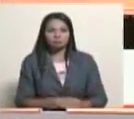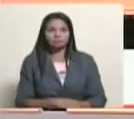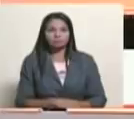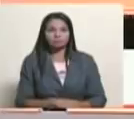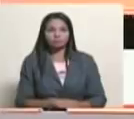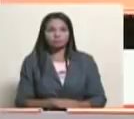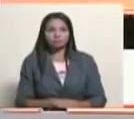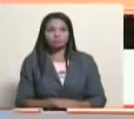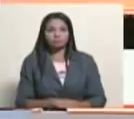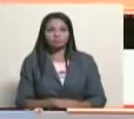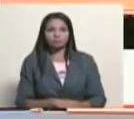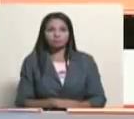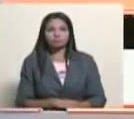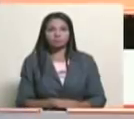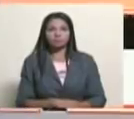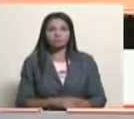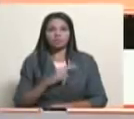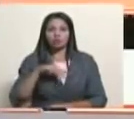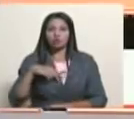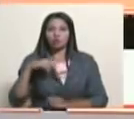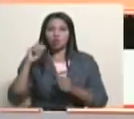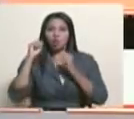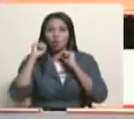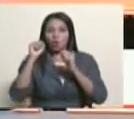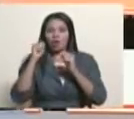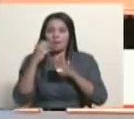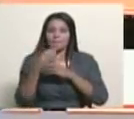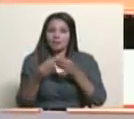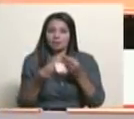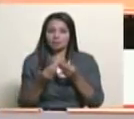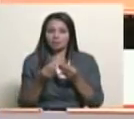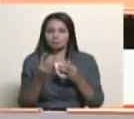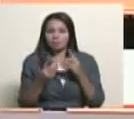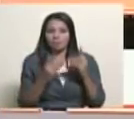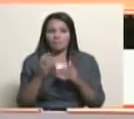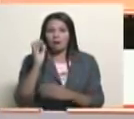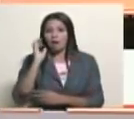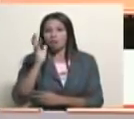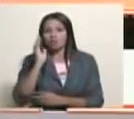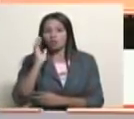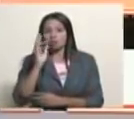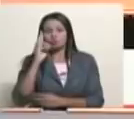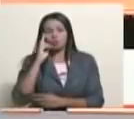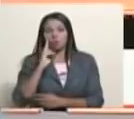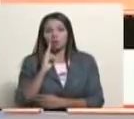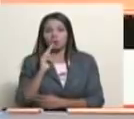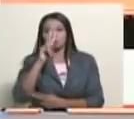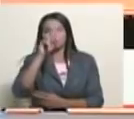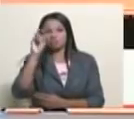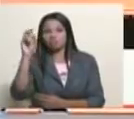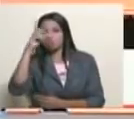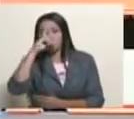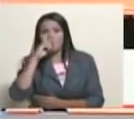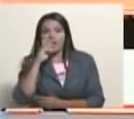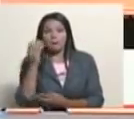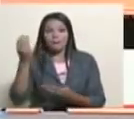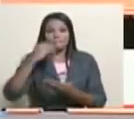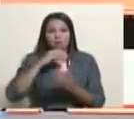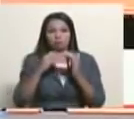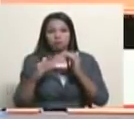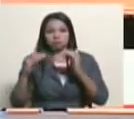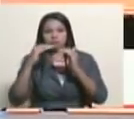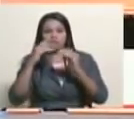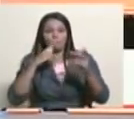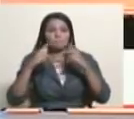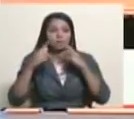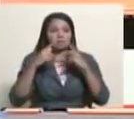para lograr, parafraseando el discurso de Angostura, la mayor suma de estabilidad